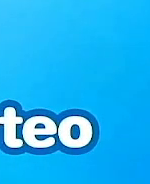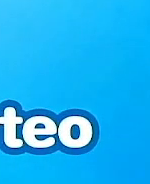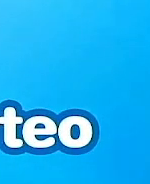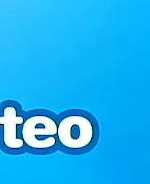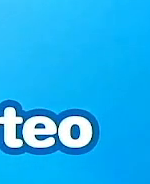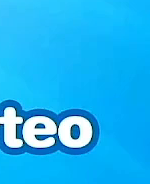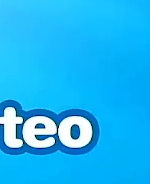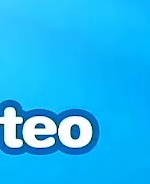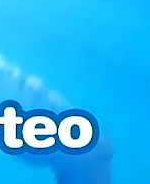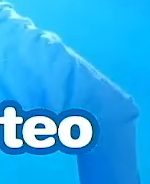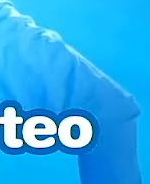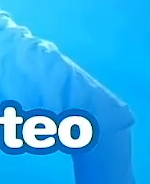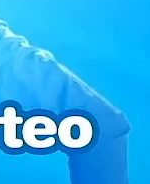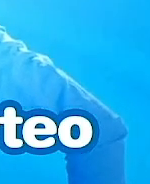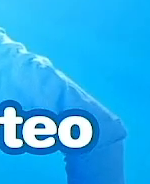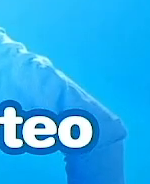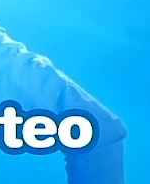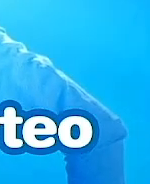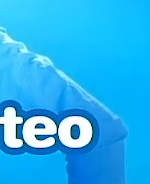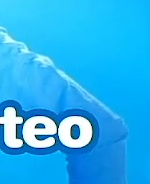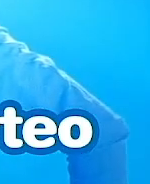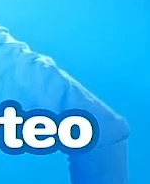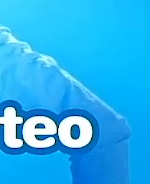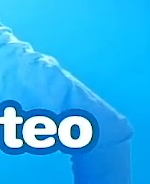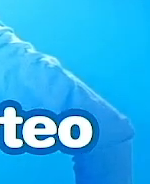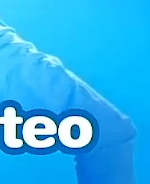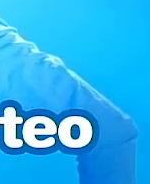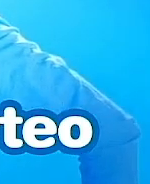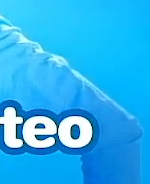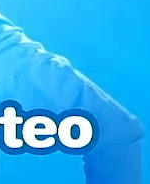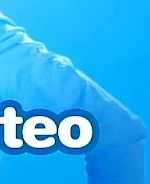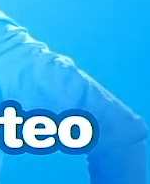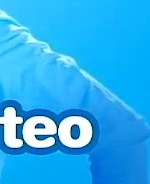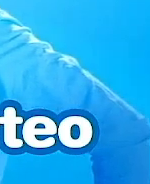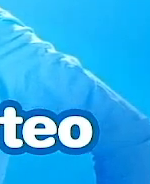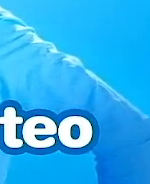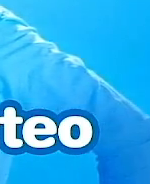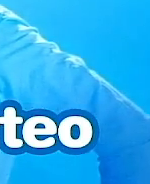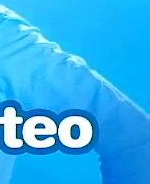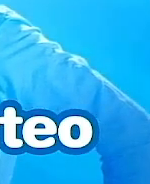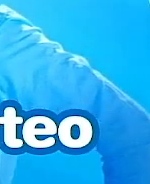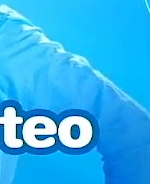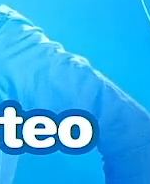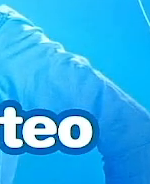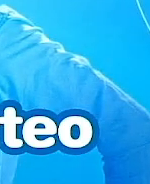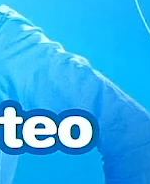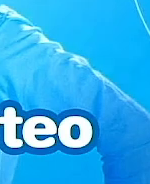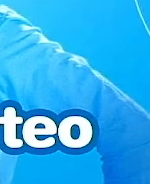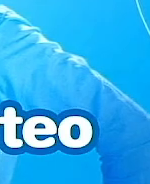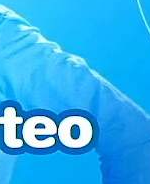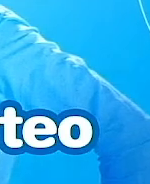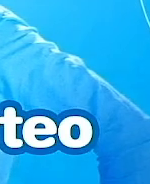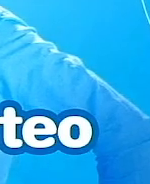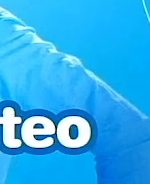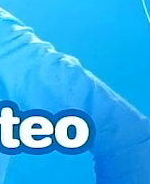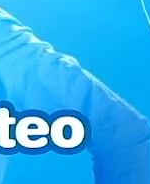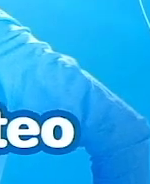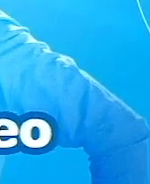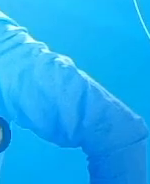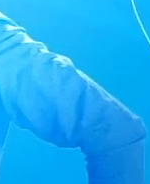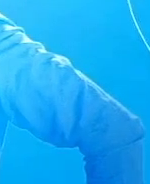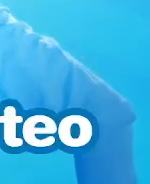bonito! Yo me gané la Loto. Nos vemos en el próximo sorteo Loto. ¡Loto! ¡Te cambia la vida!